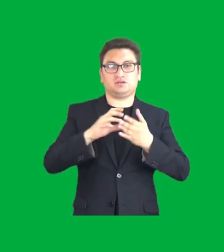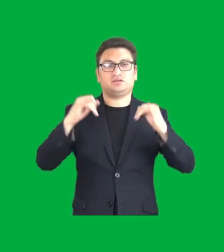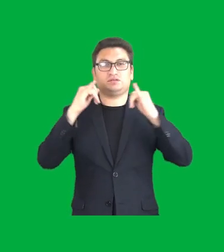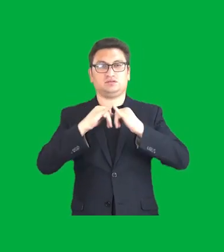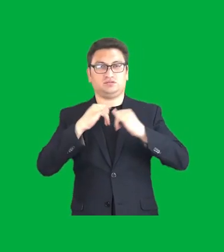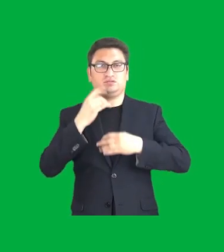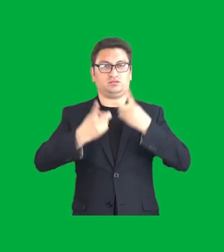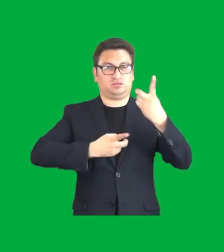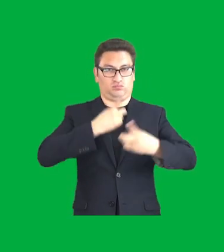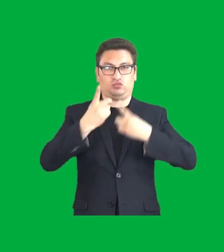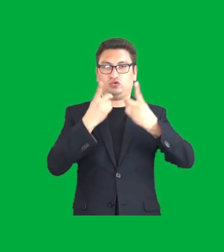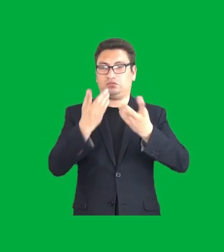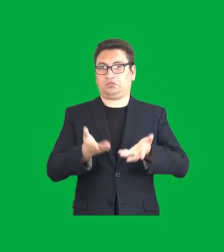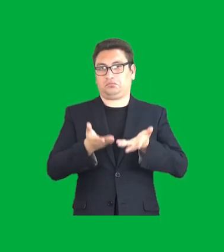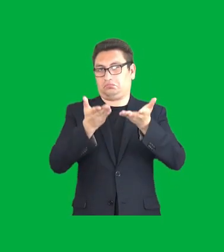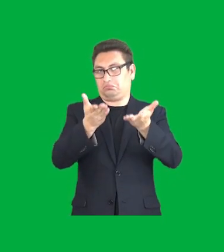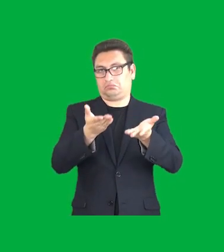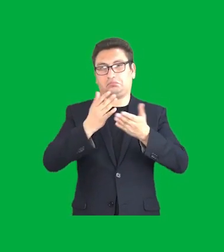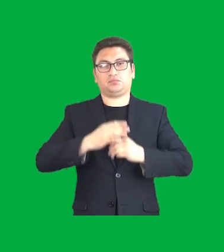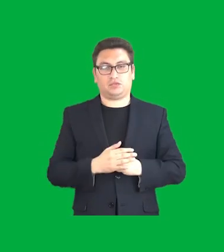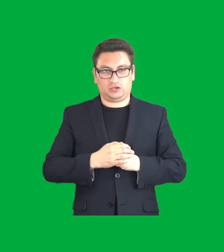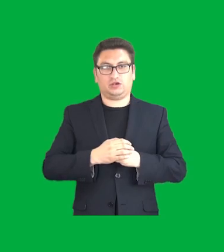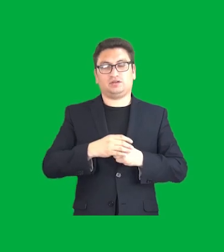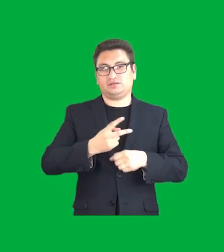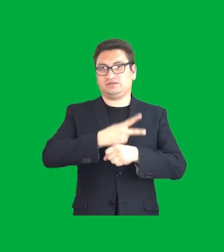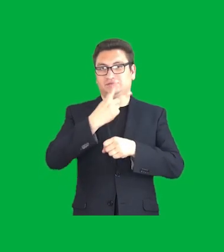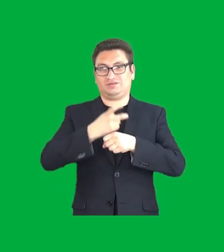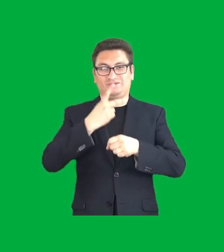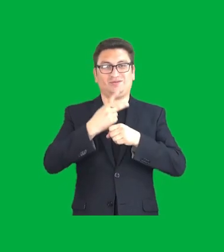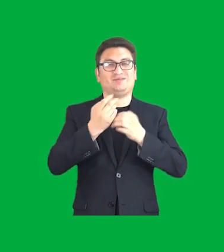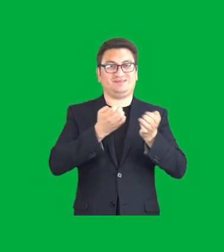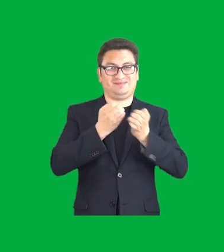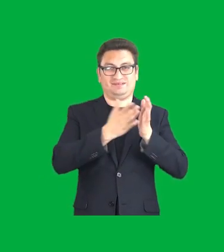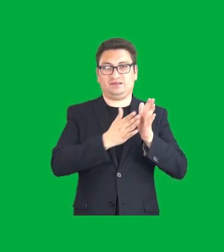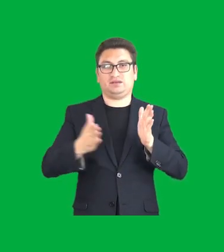Instituto de Personas con Discapacidad y el Instituto del Deporte,